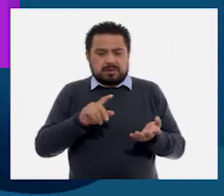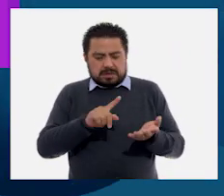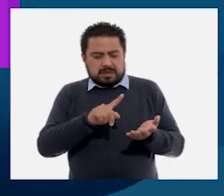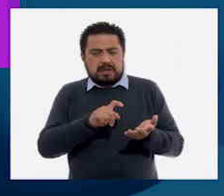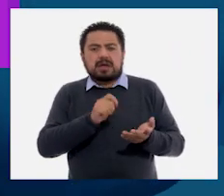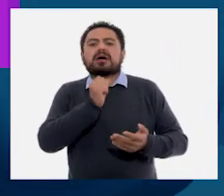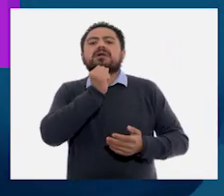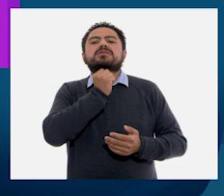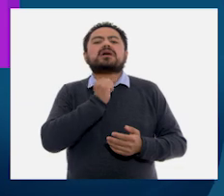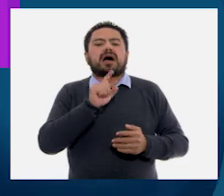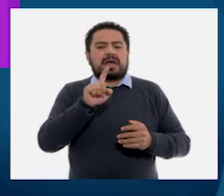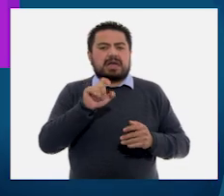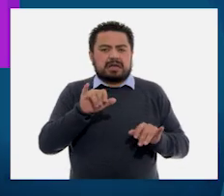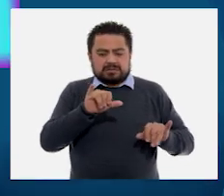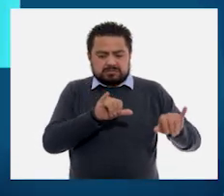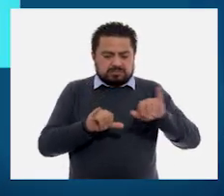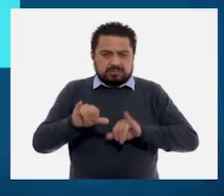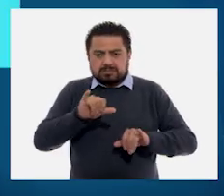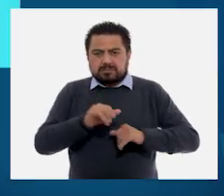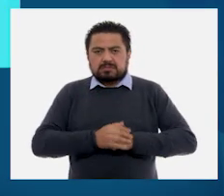desinfectante a base de agua y alcohol.